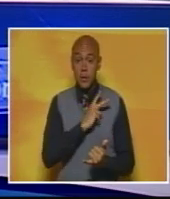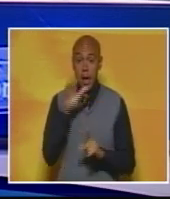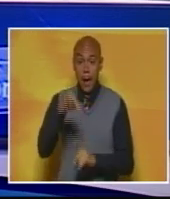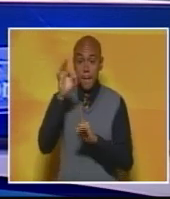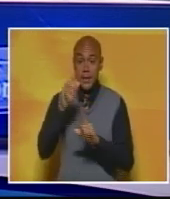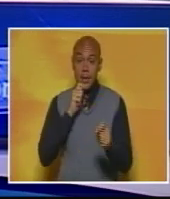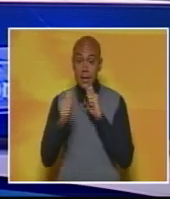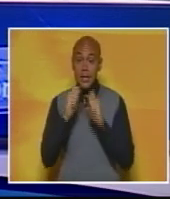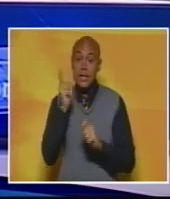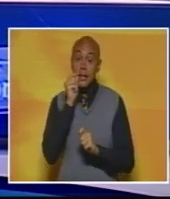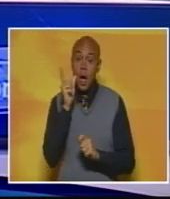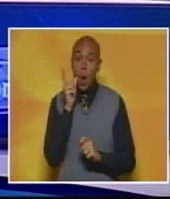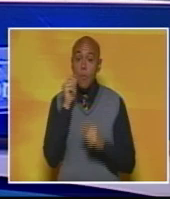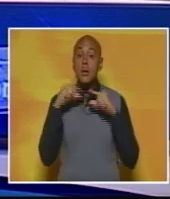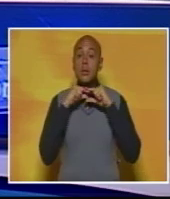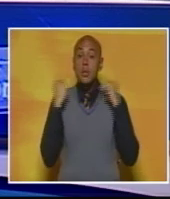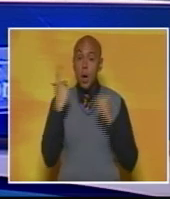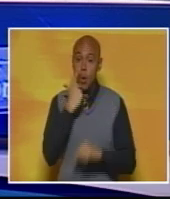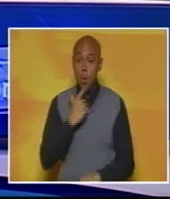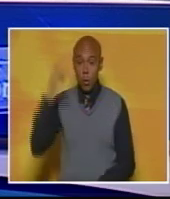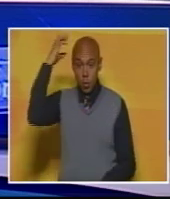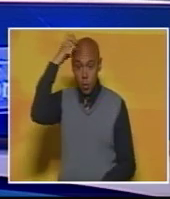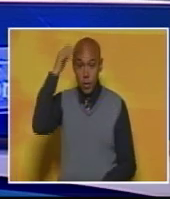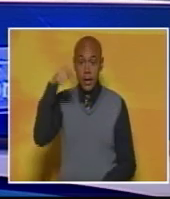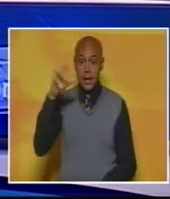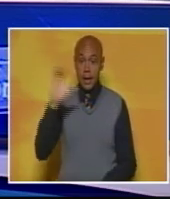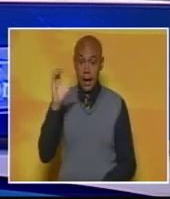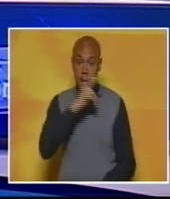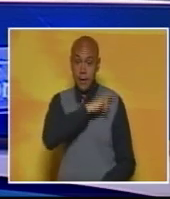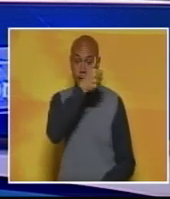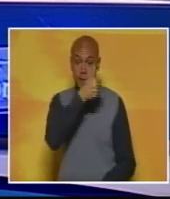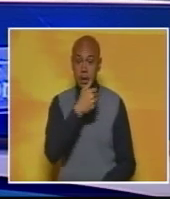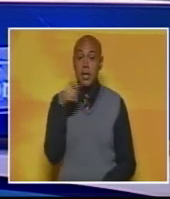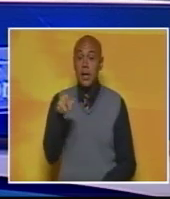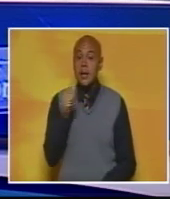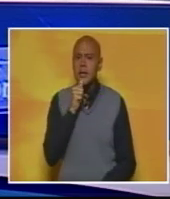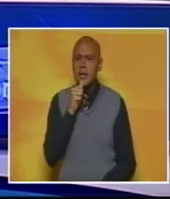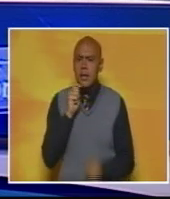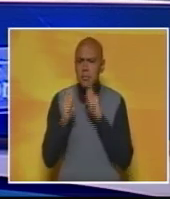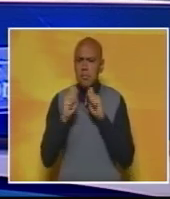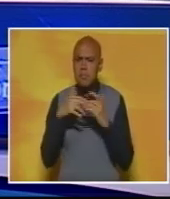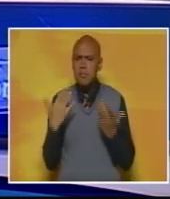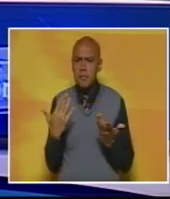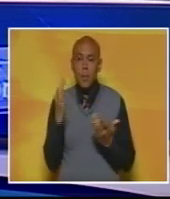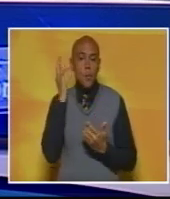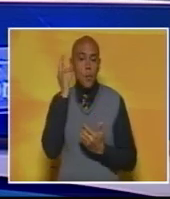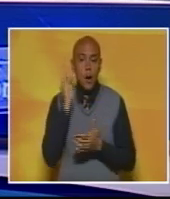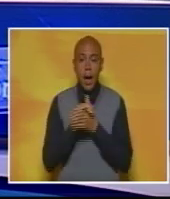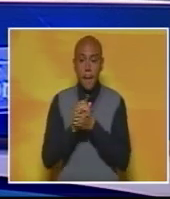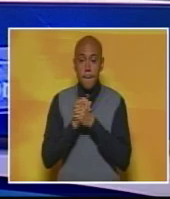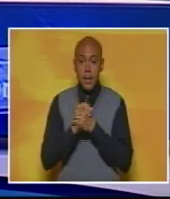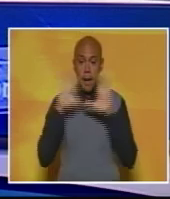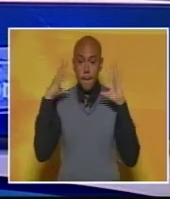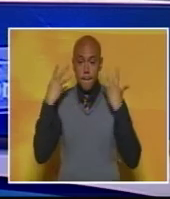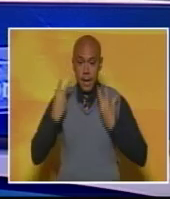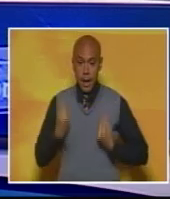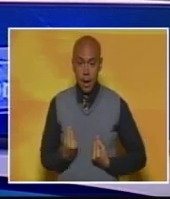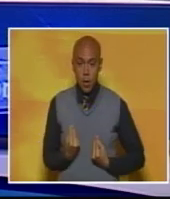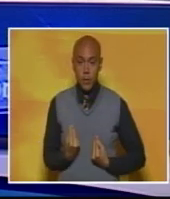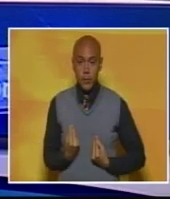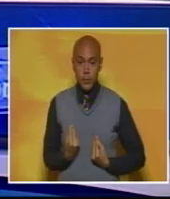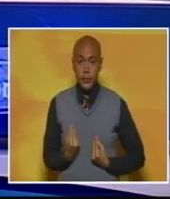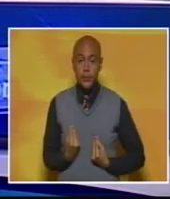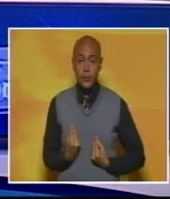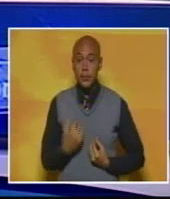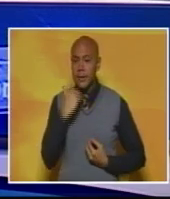su eminencia Baltasar Cardenal Porras, arzobispo de Caracas. La entrevista será conducida por nuestra compañera Milagros Zambrano.